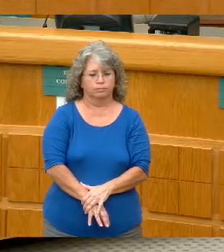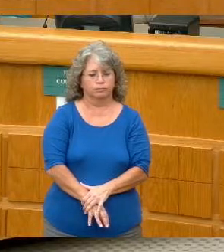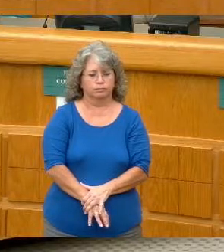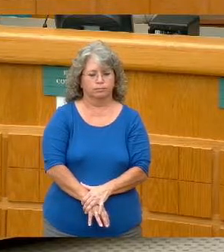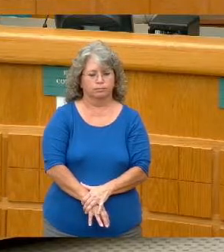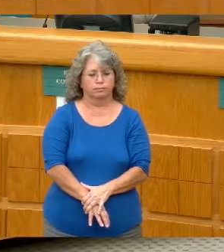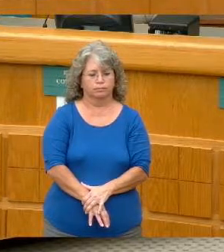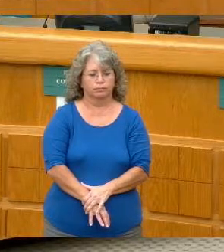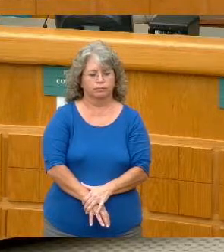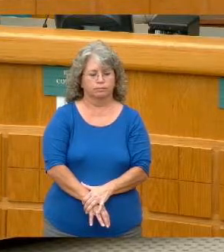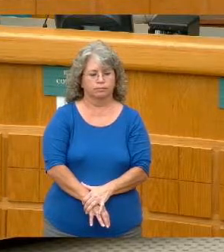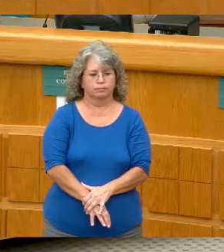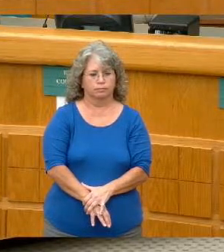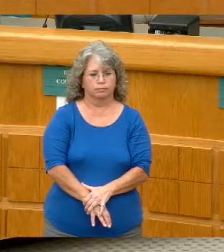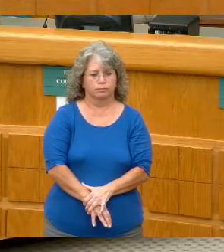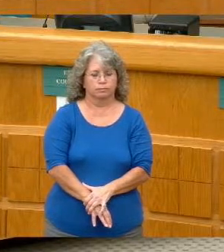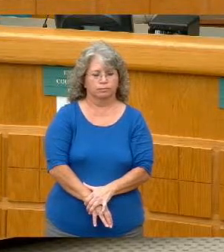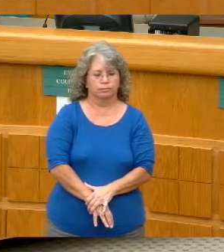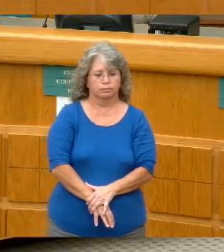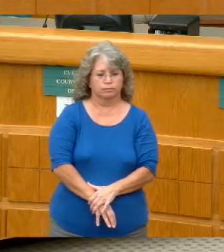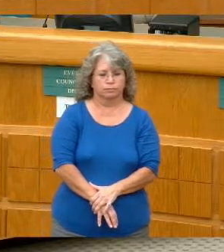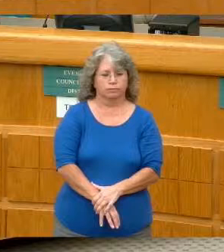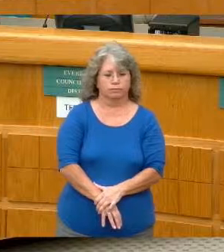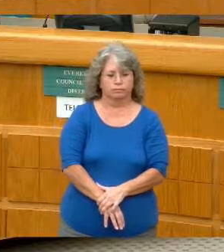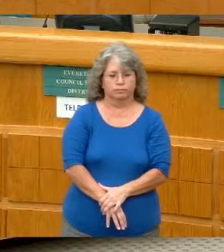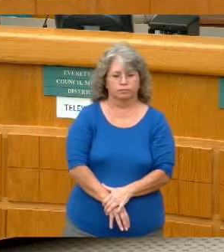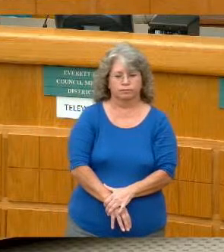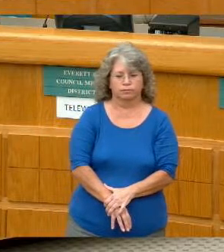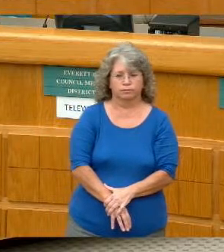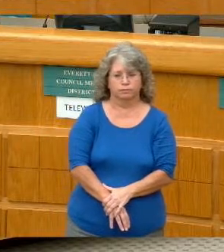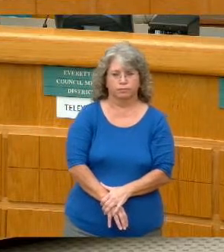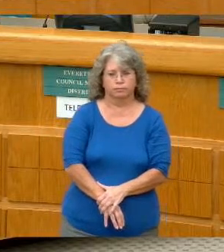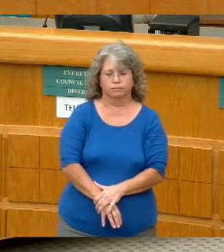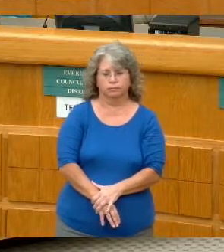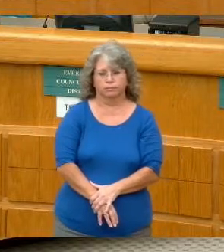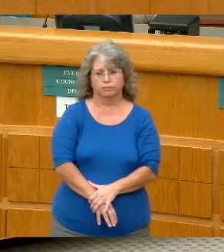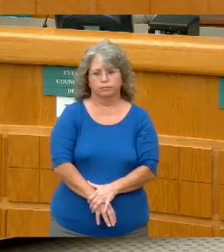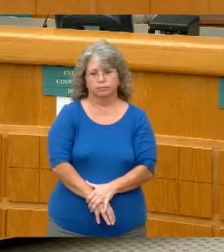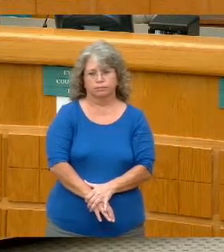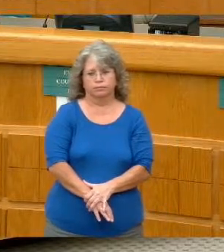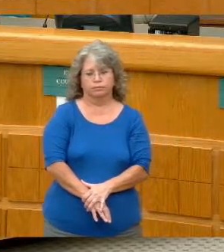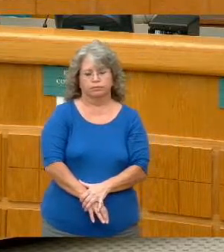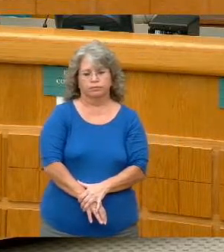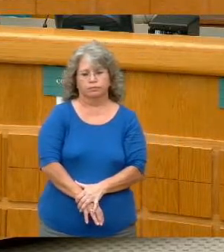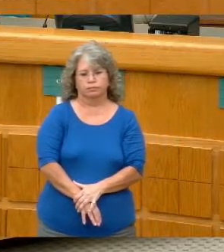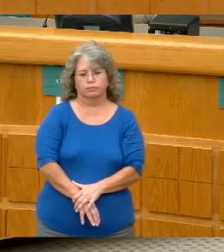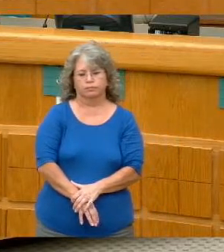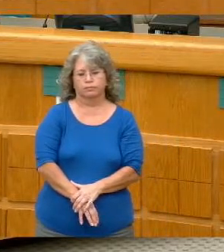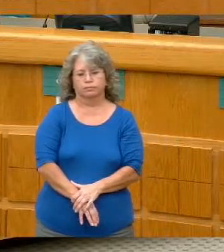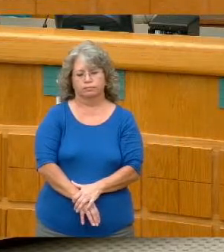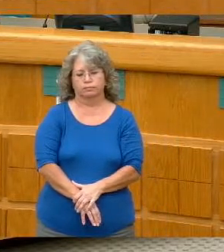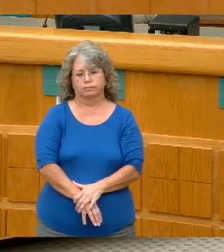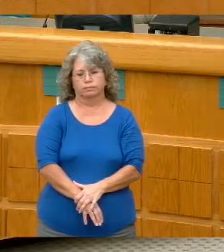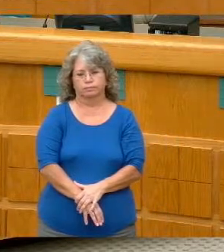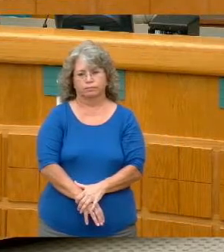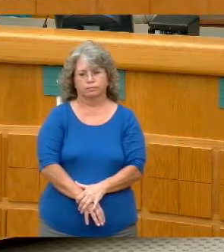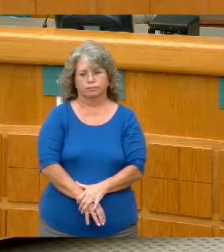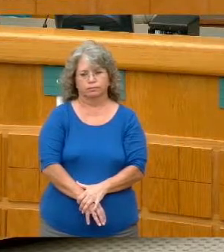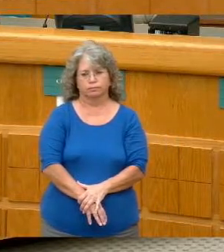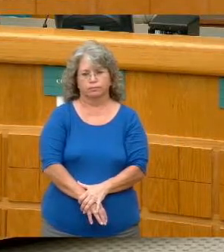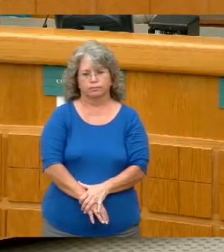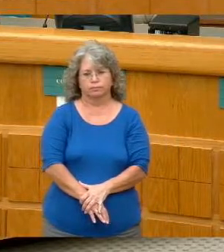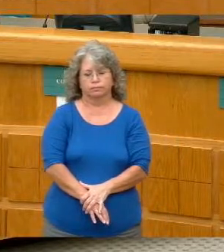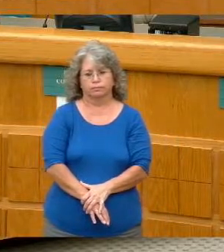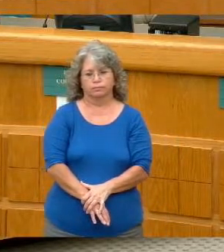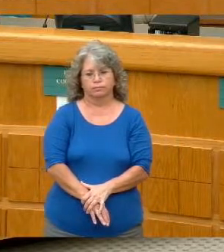casos confirmados por el coronavirus. A nivel estatal, el área de la costa ha bajado de manera significativa a la posición 21 en cuanto a casos